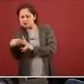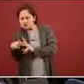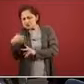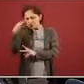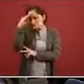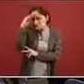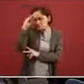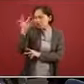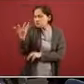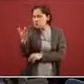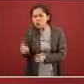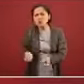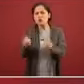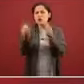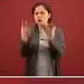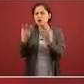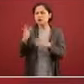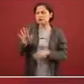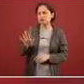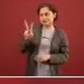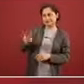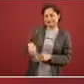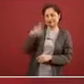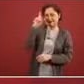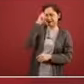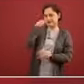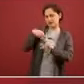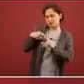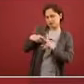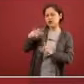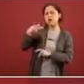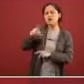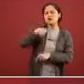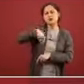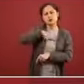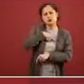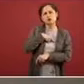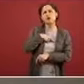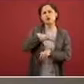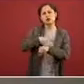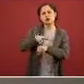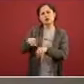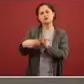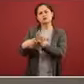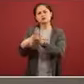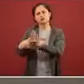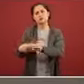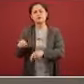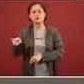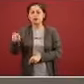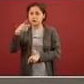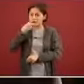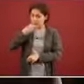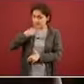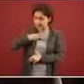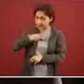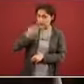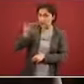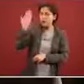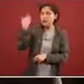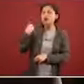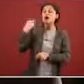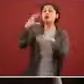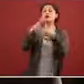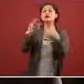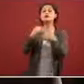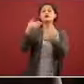un poco difícil de hacer, pero lo vamos a estar monitoreando en tiempo real. Dijo que iba a hablar de las muertes, ¿cómo se estimaban? ¿Nos